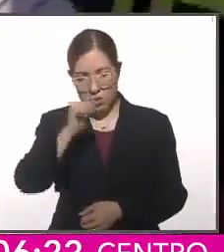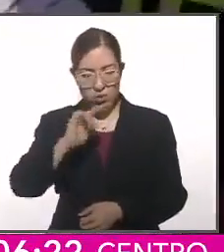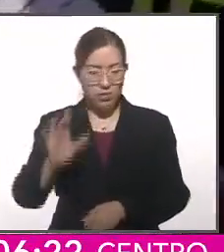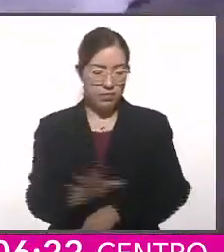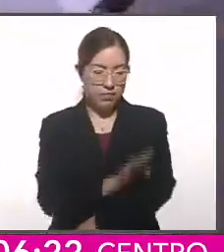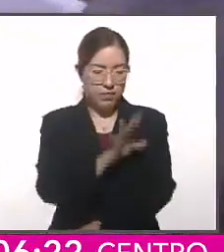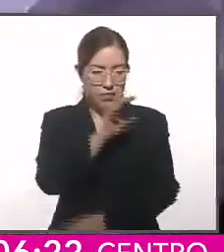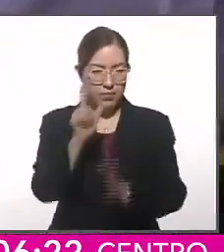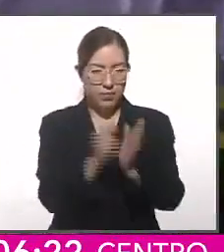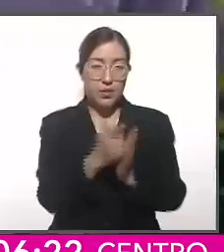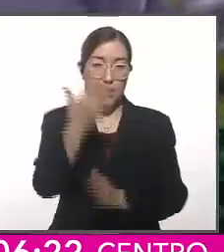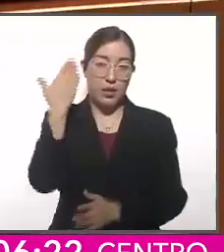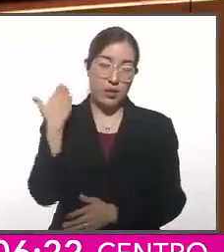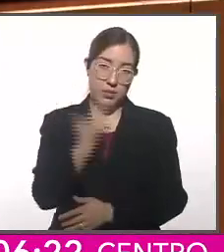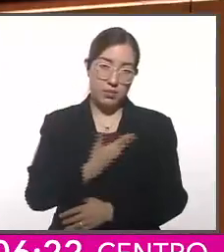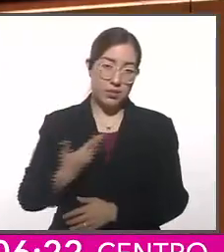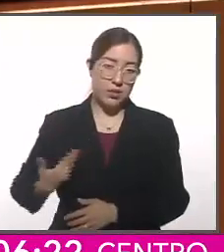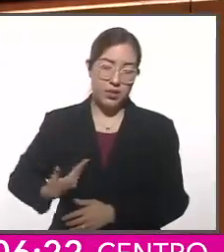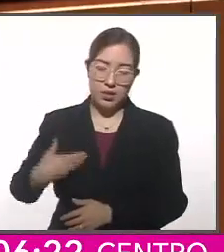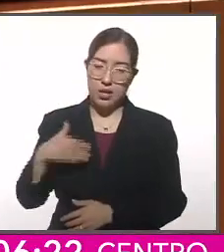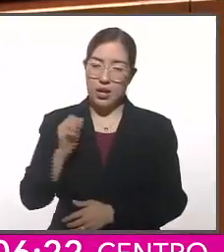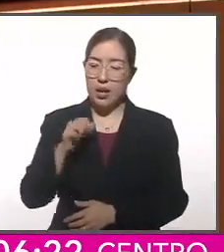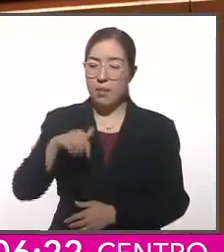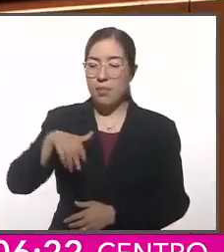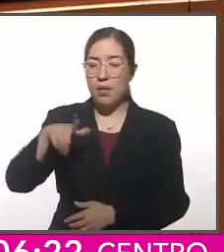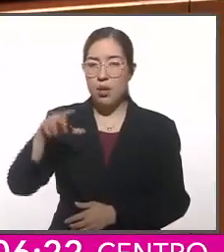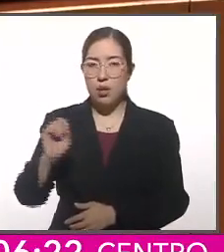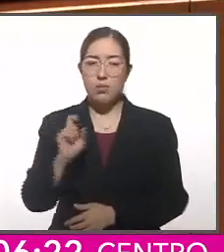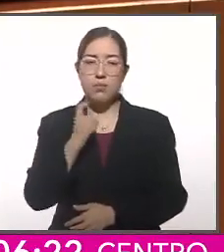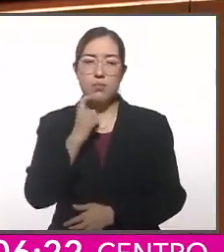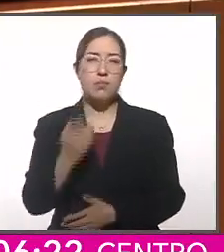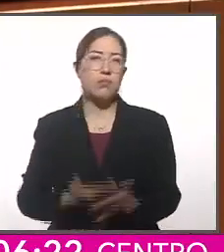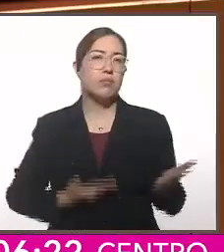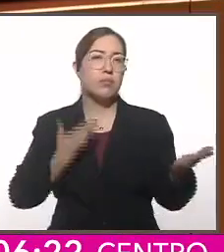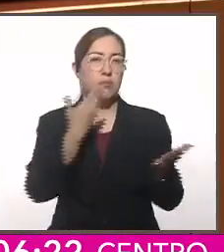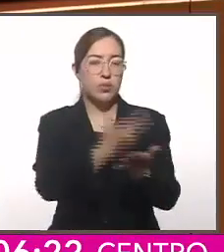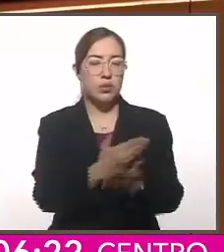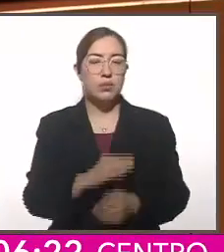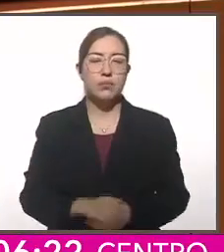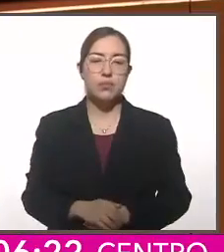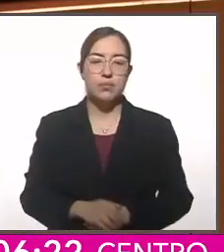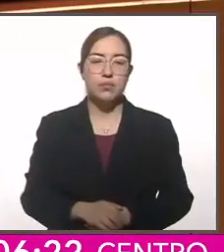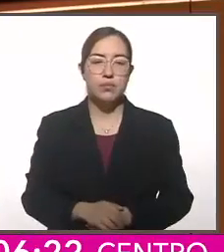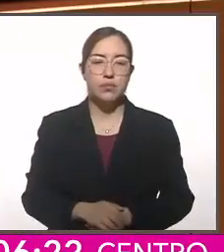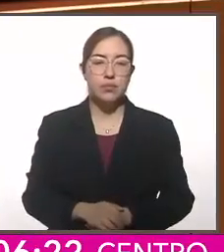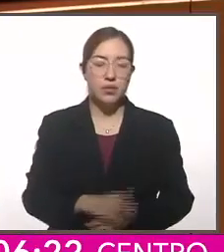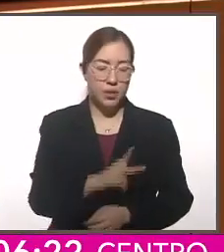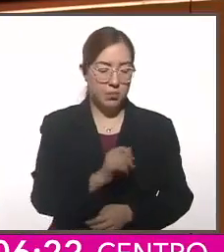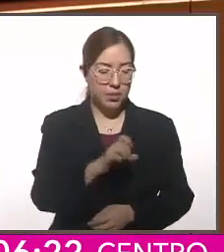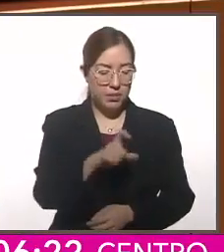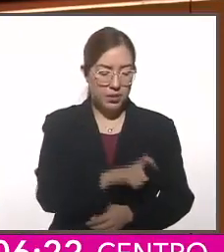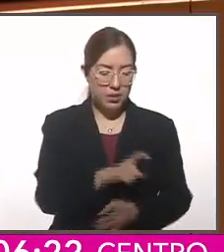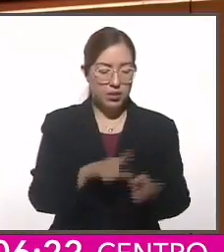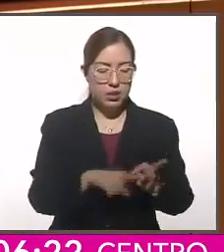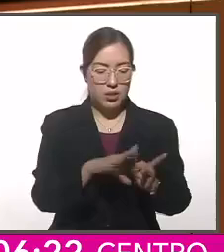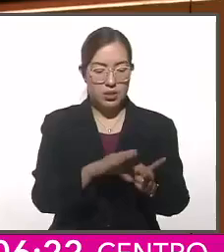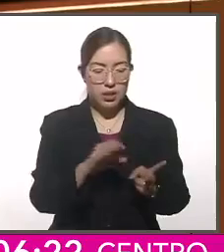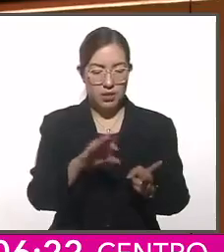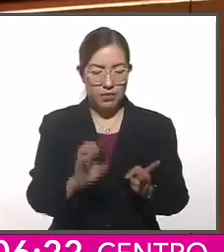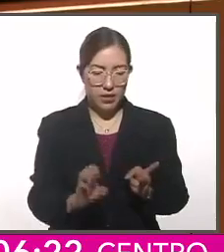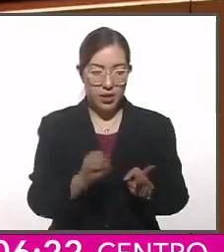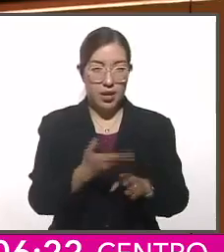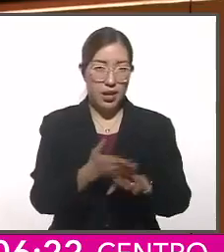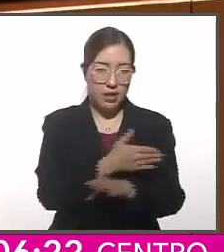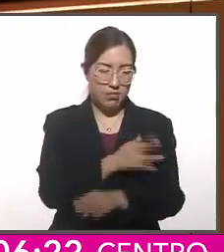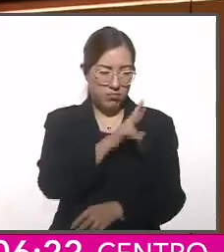el presidente López Obrador. Que Pemex se transforme de empresa productiva a empresa pública del Estado, lo que representa